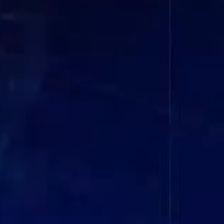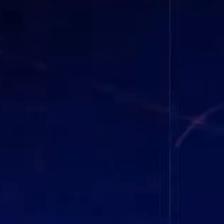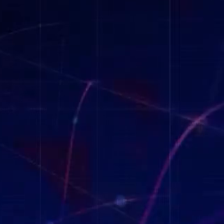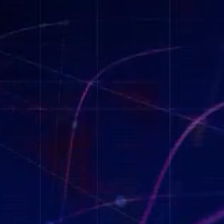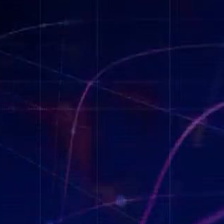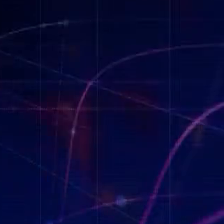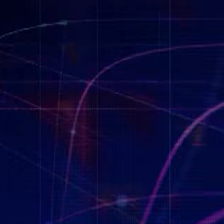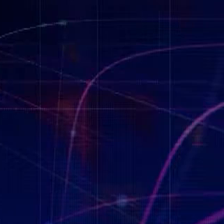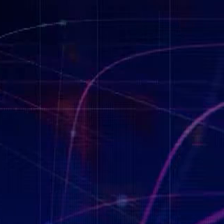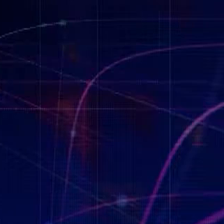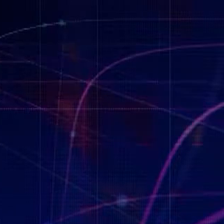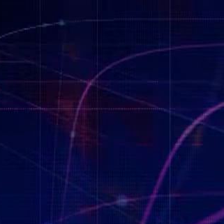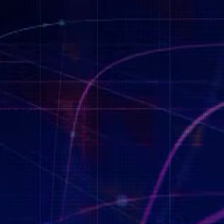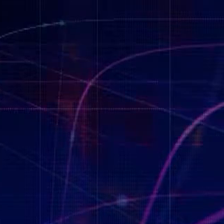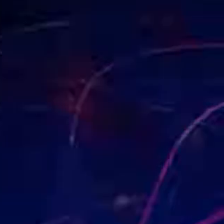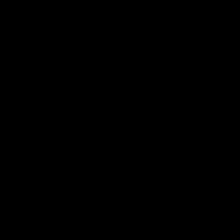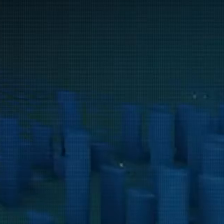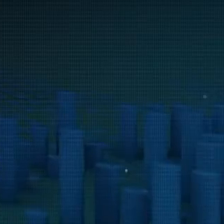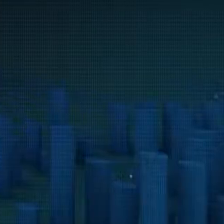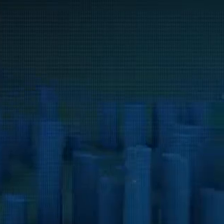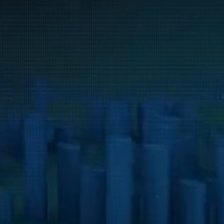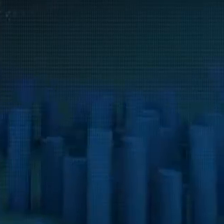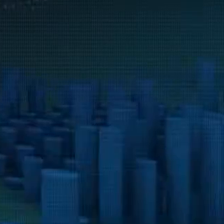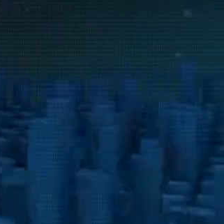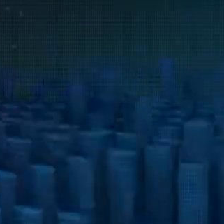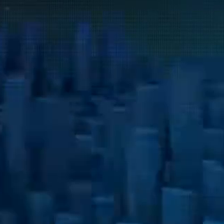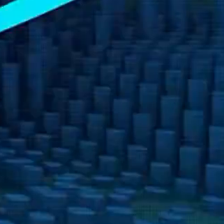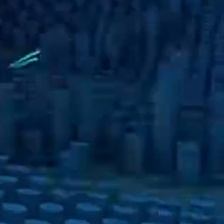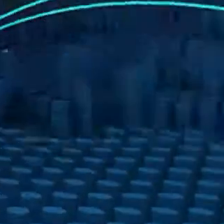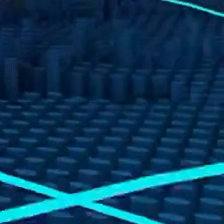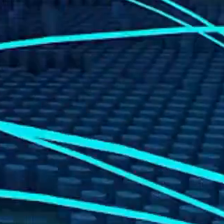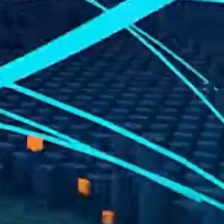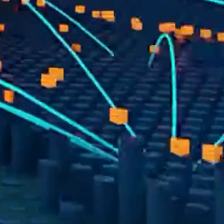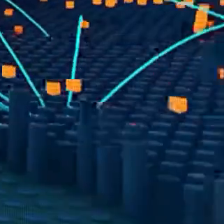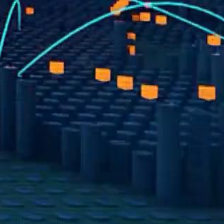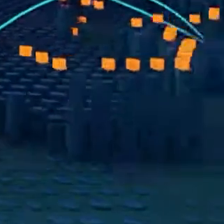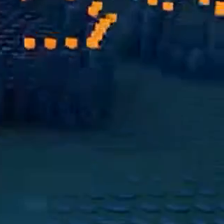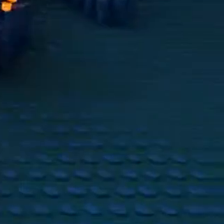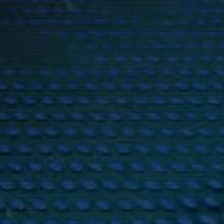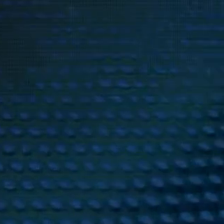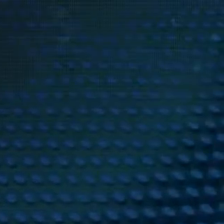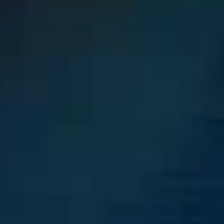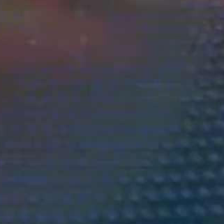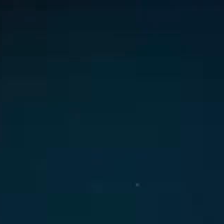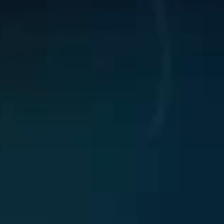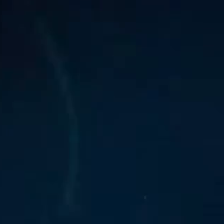según la presentamos a la cam y yo por acá y hago este recorrido